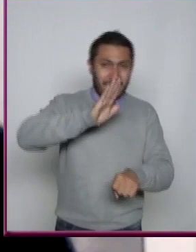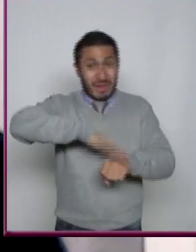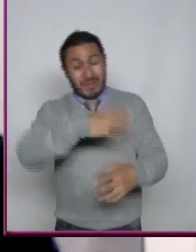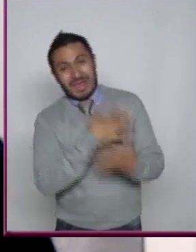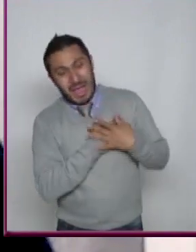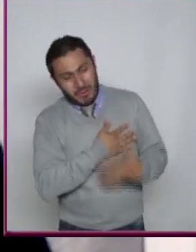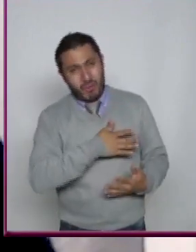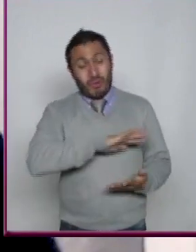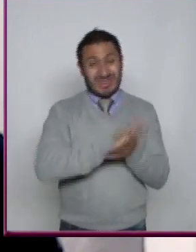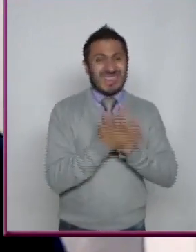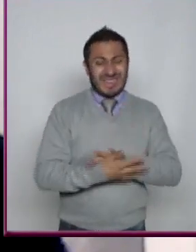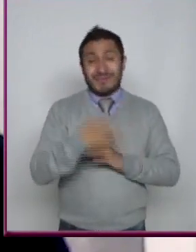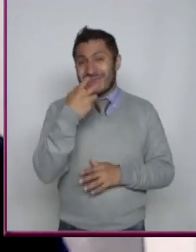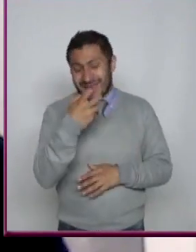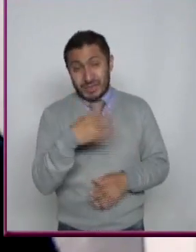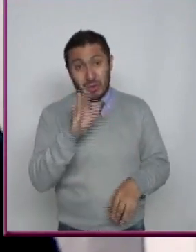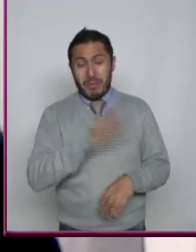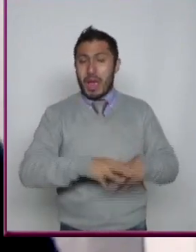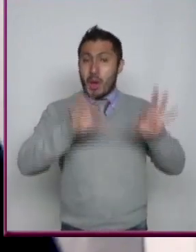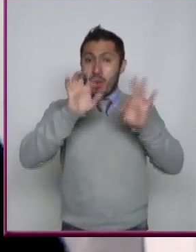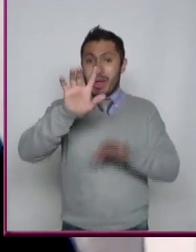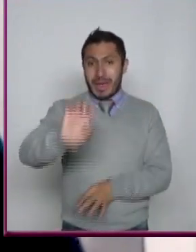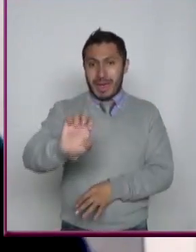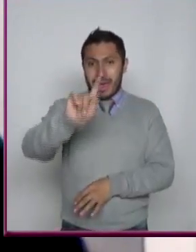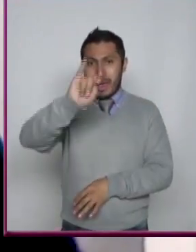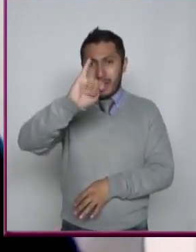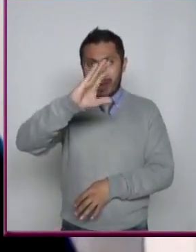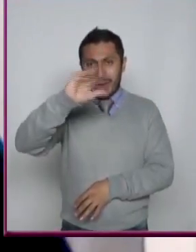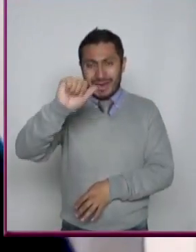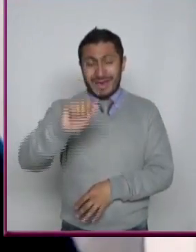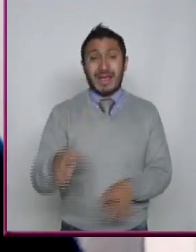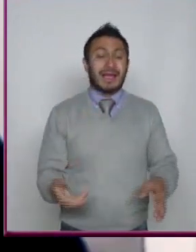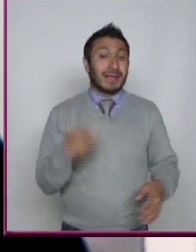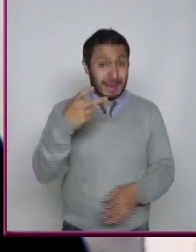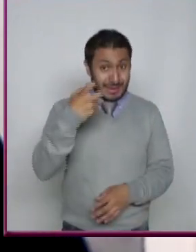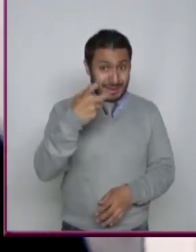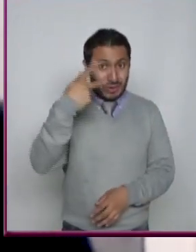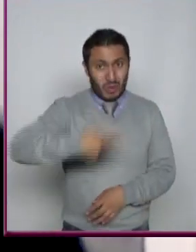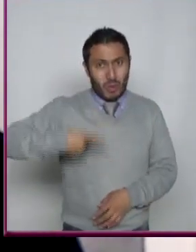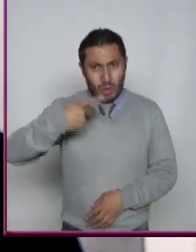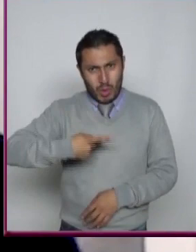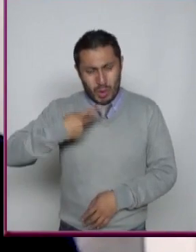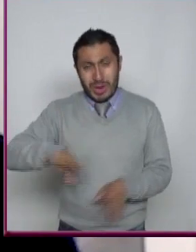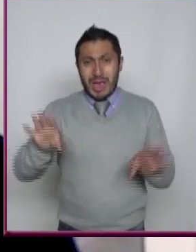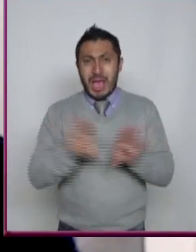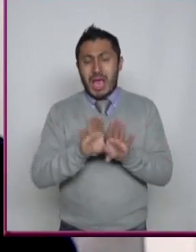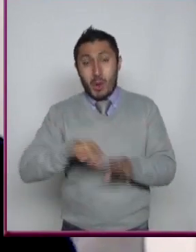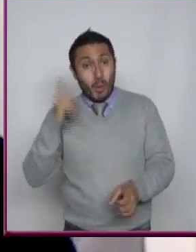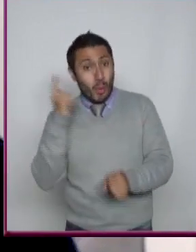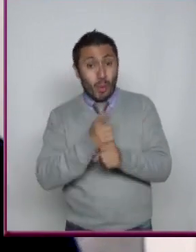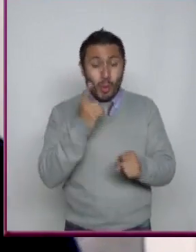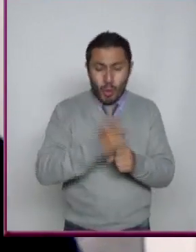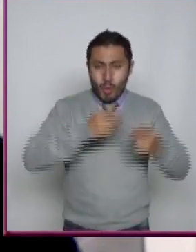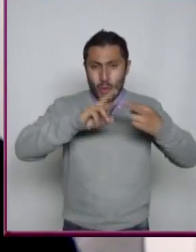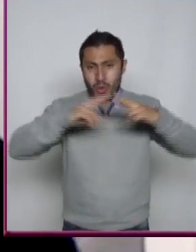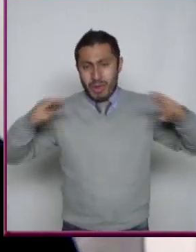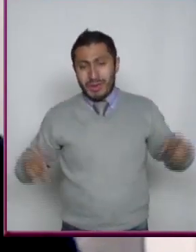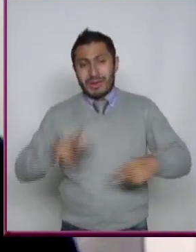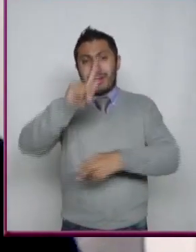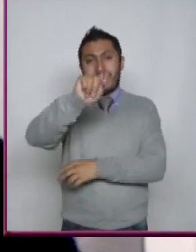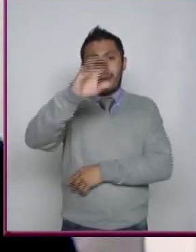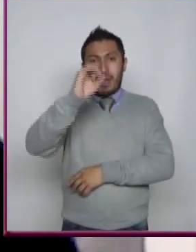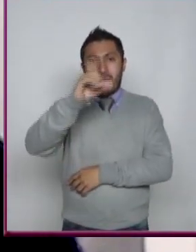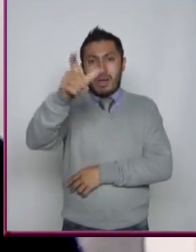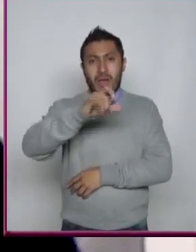más tierna, más ética. Es algo que me han llegado a preguntar. ¿Cómo detectar una relación tóxica